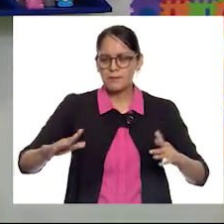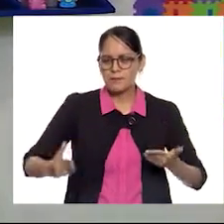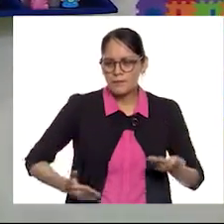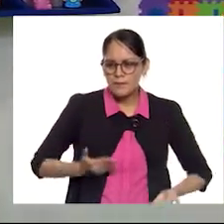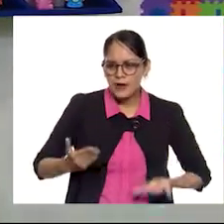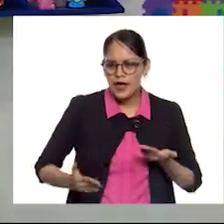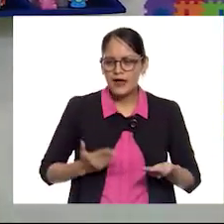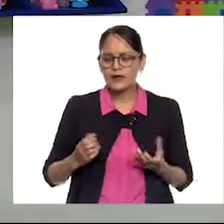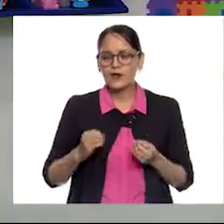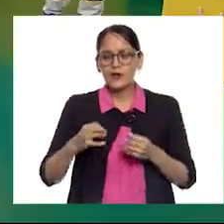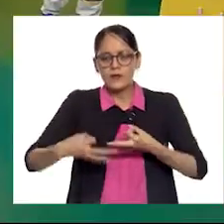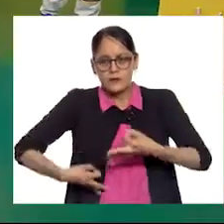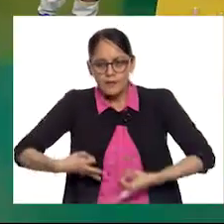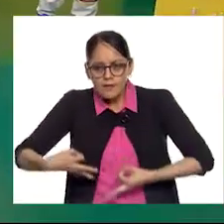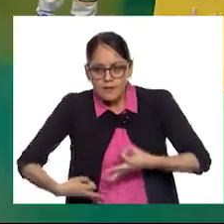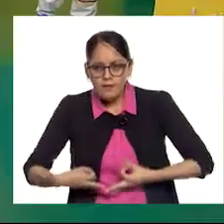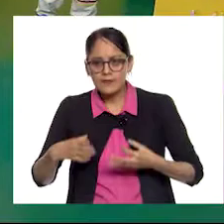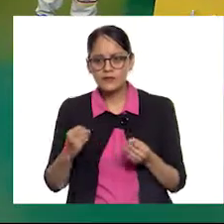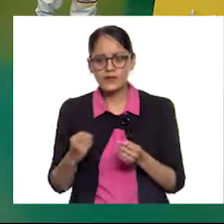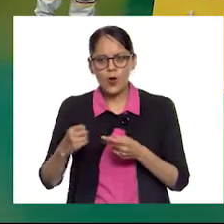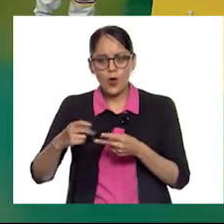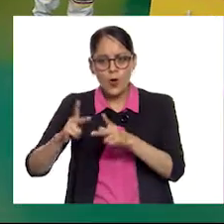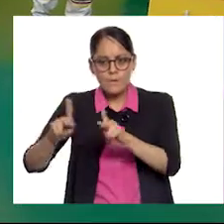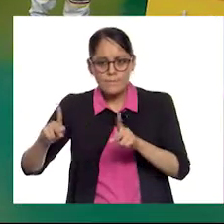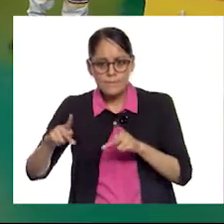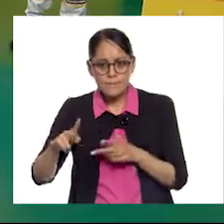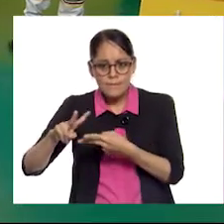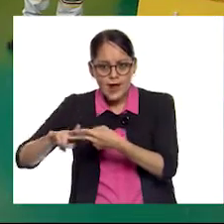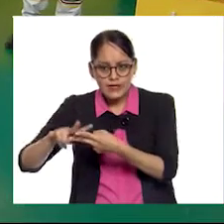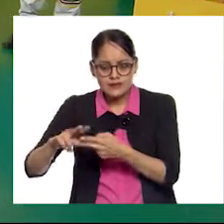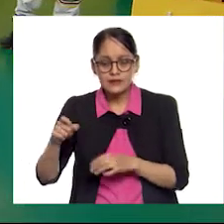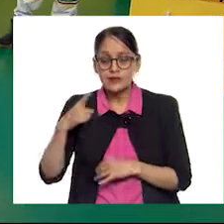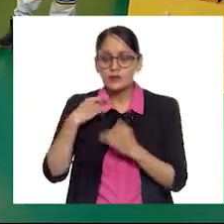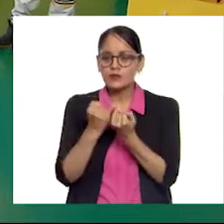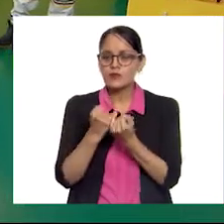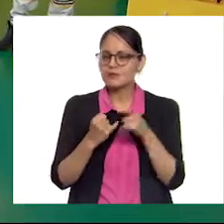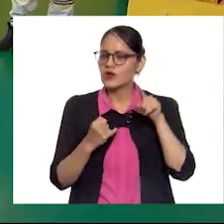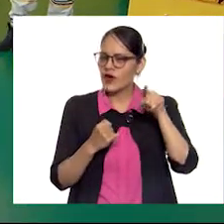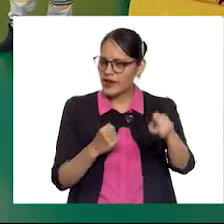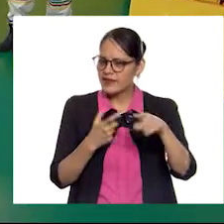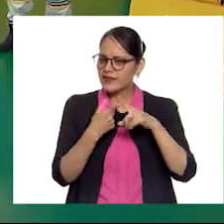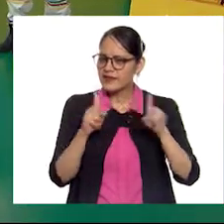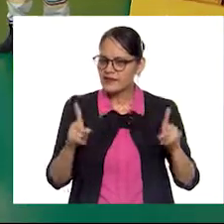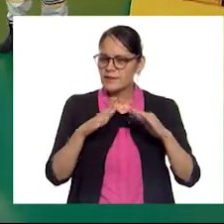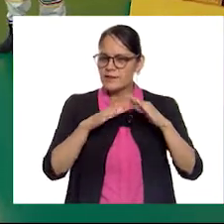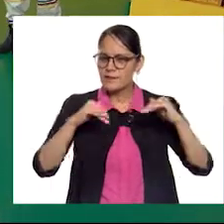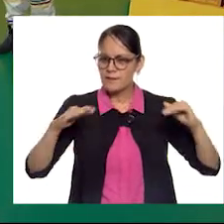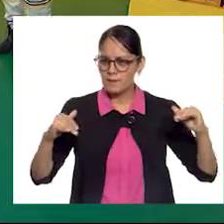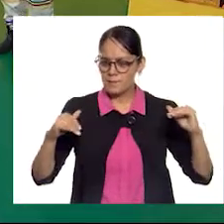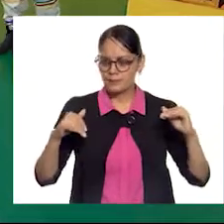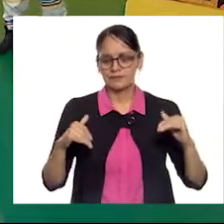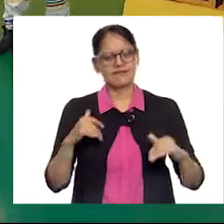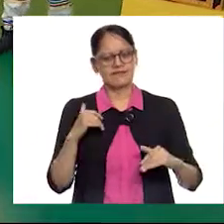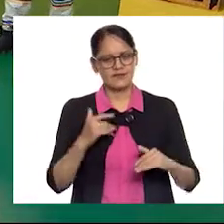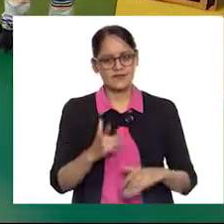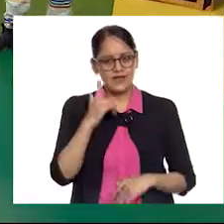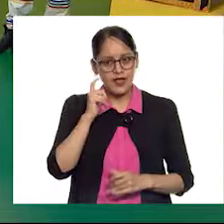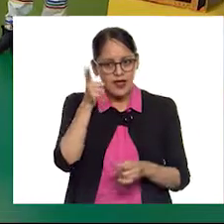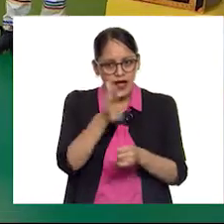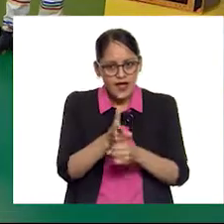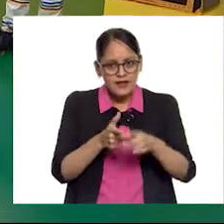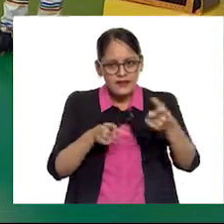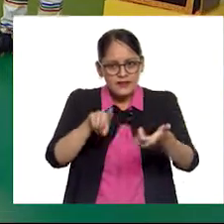en una plaza, pero aquí estaba en un lugar que era la playa, donde nunca te imaginas que vas a encontrar a